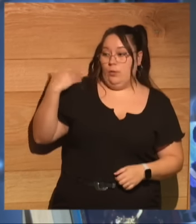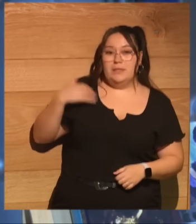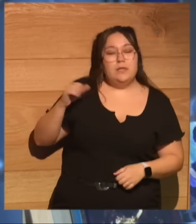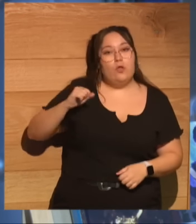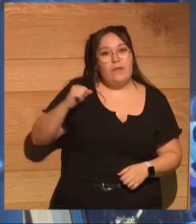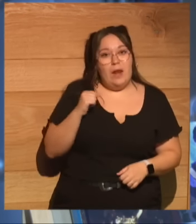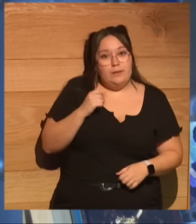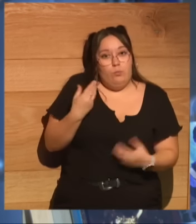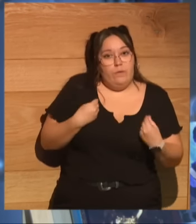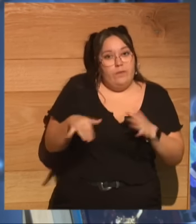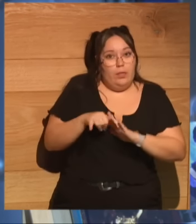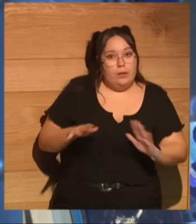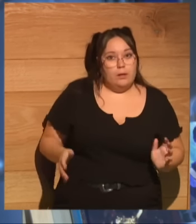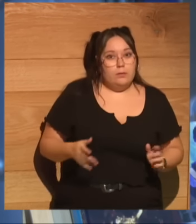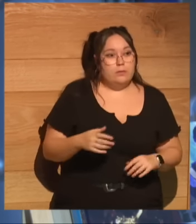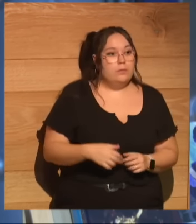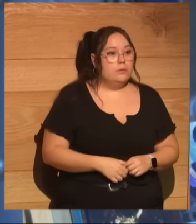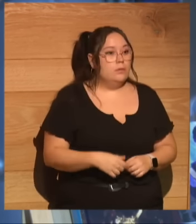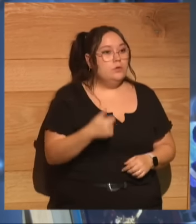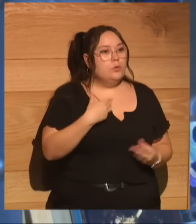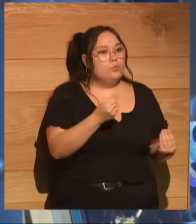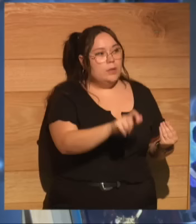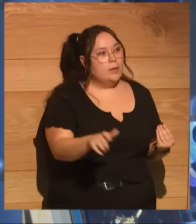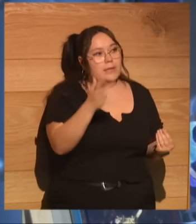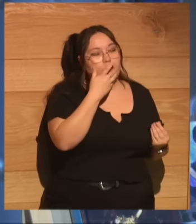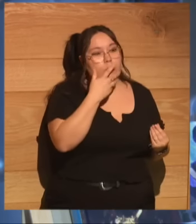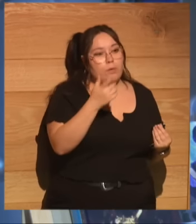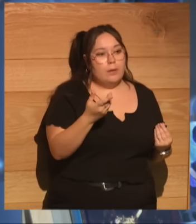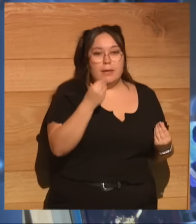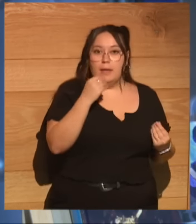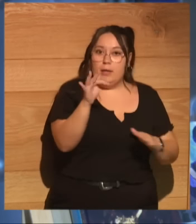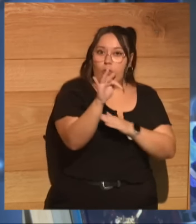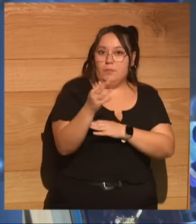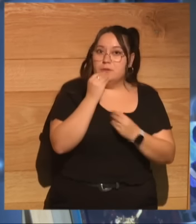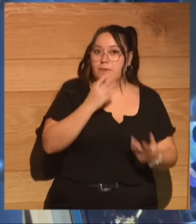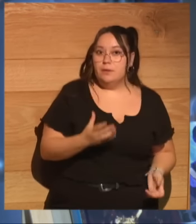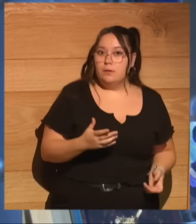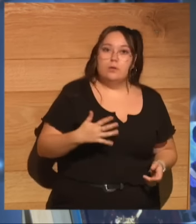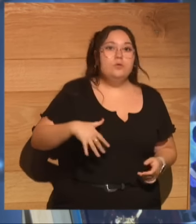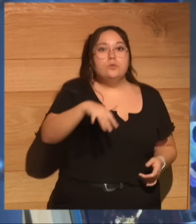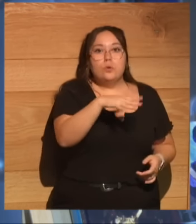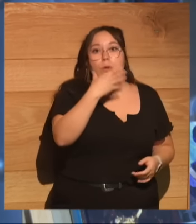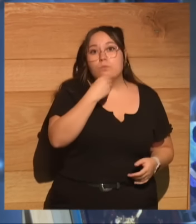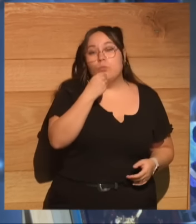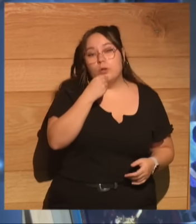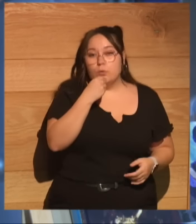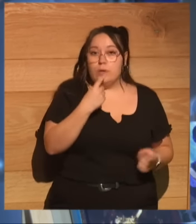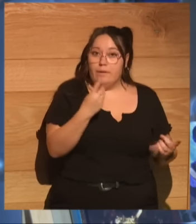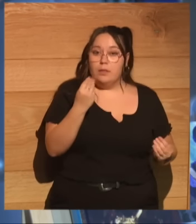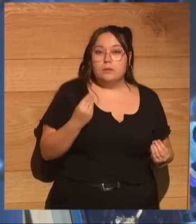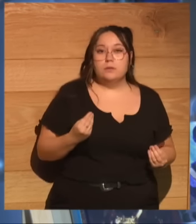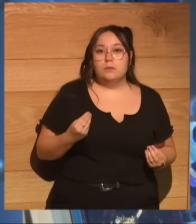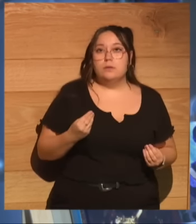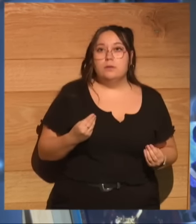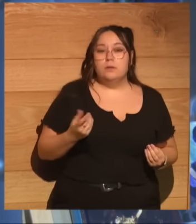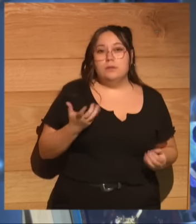nos vamos a enredar en esto, pero yo he conocido a mucha gente que está bien en los cementerios. Son sitios bonitos, además, muchas veces.